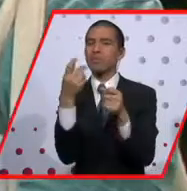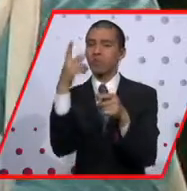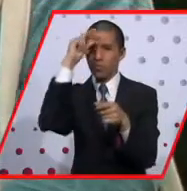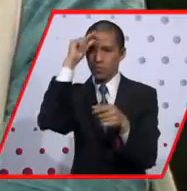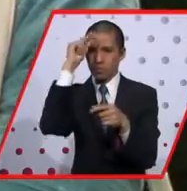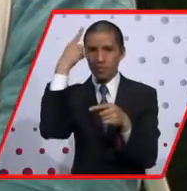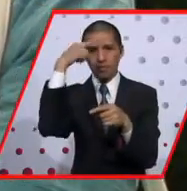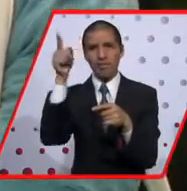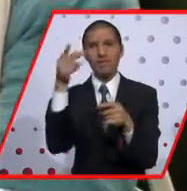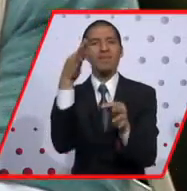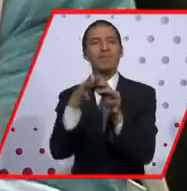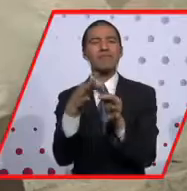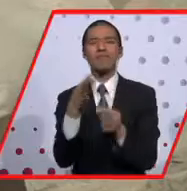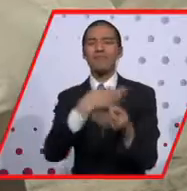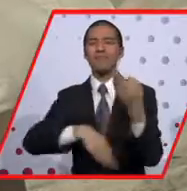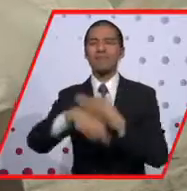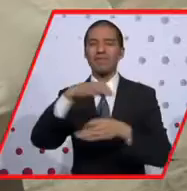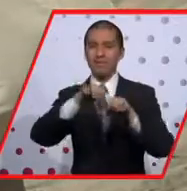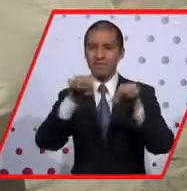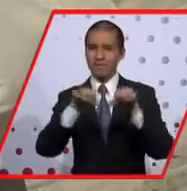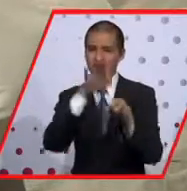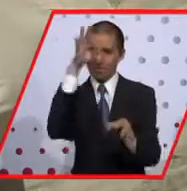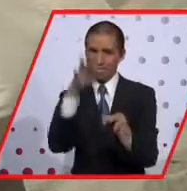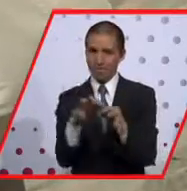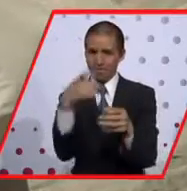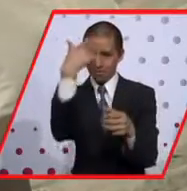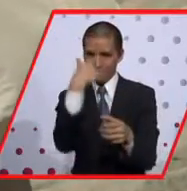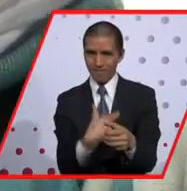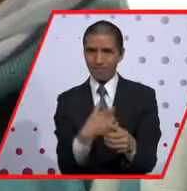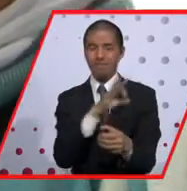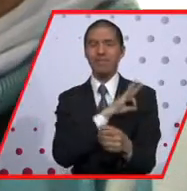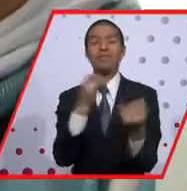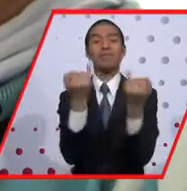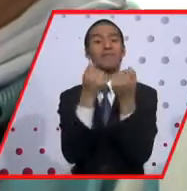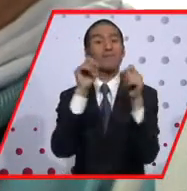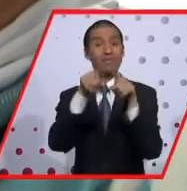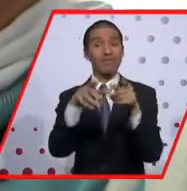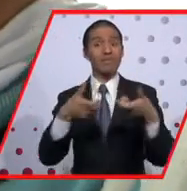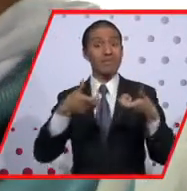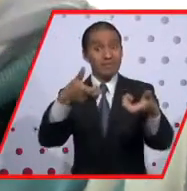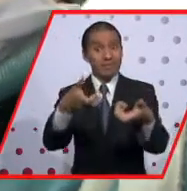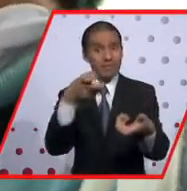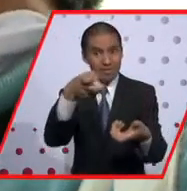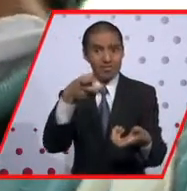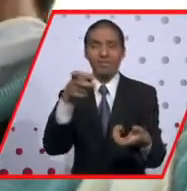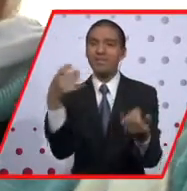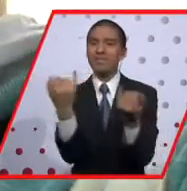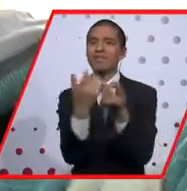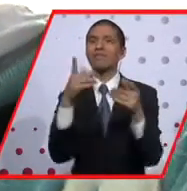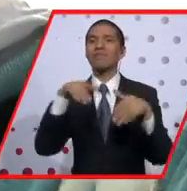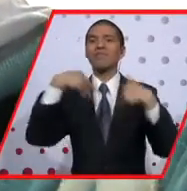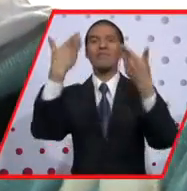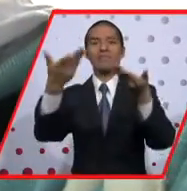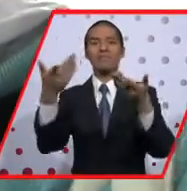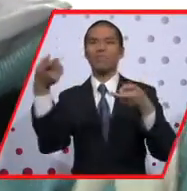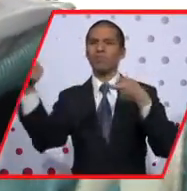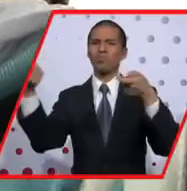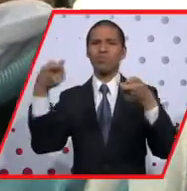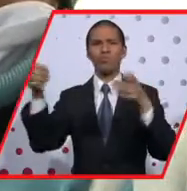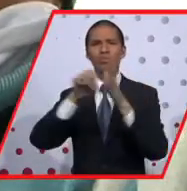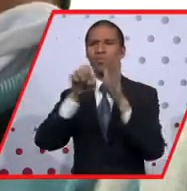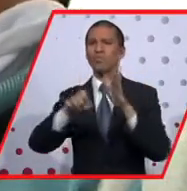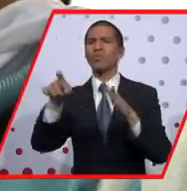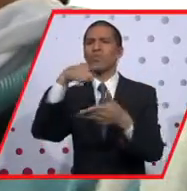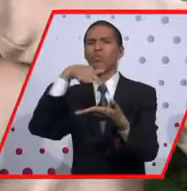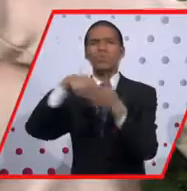hacer funcionar correctamente todo el equipo. Realizar la misma tarea en la calle, fuera de un entorno controlado como el